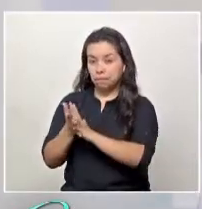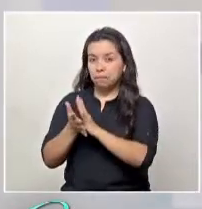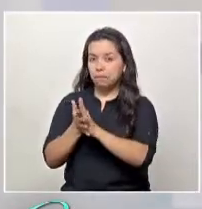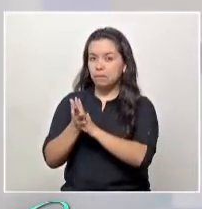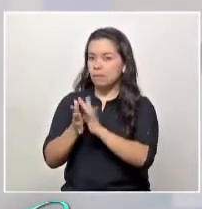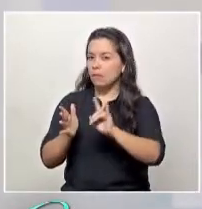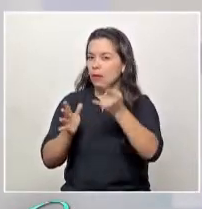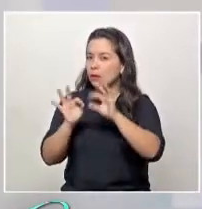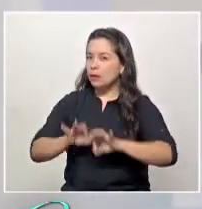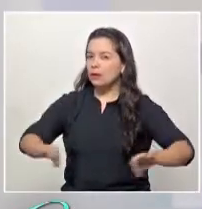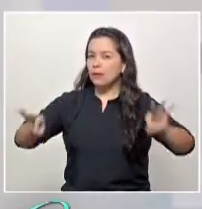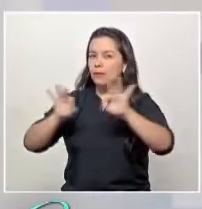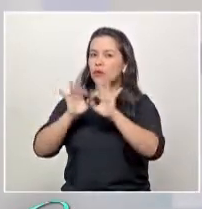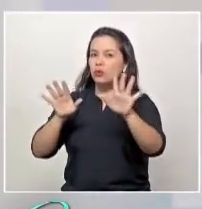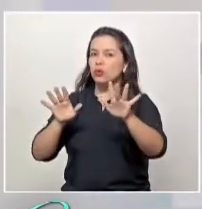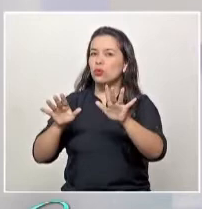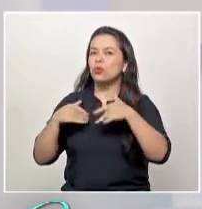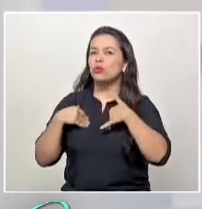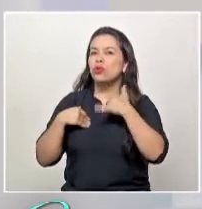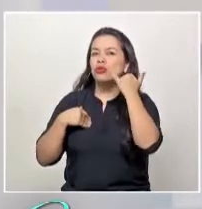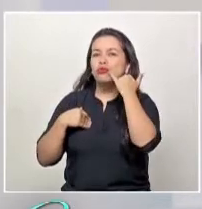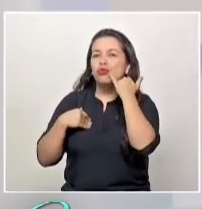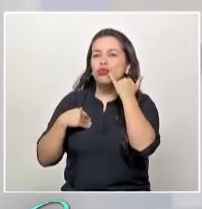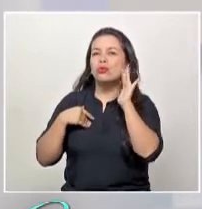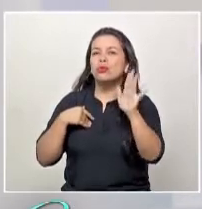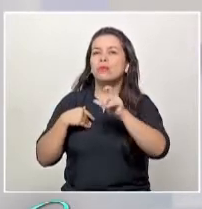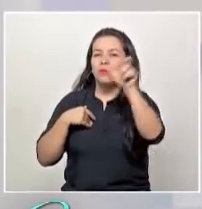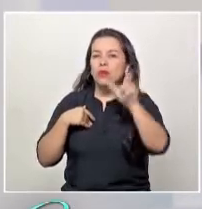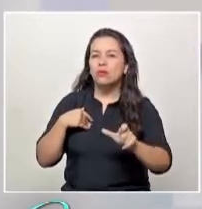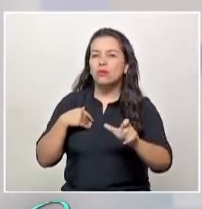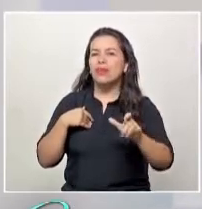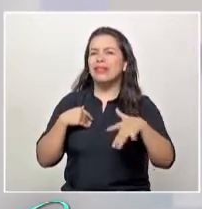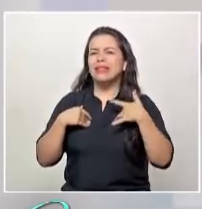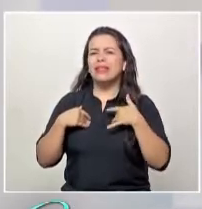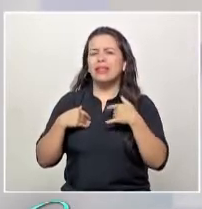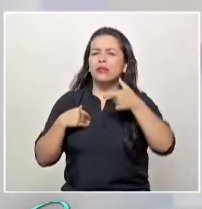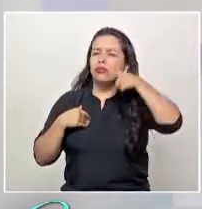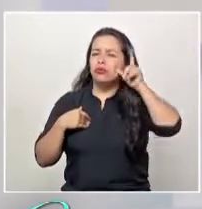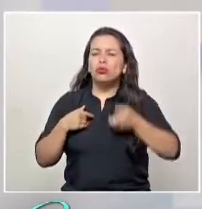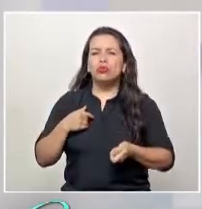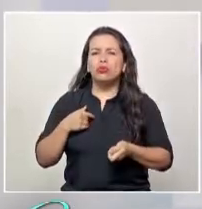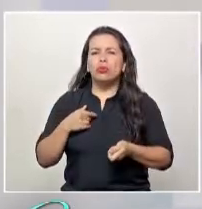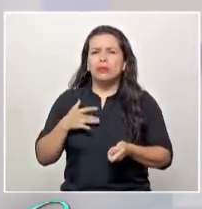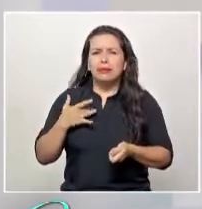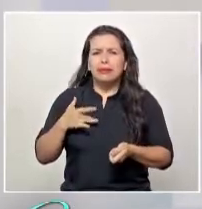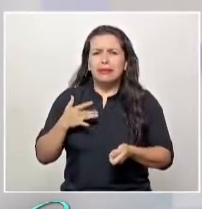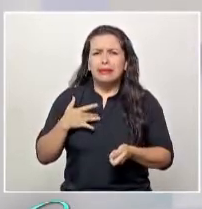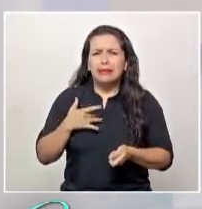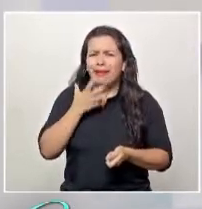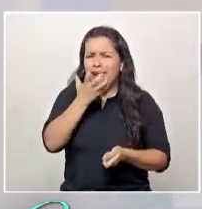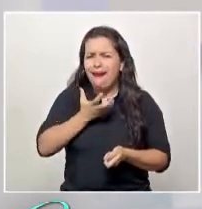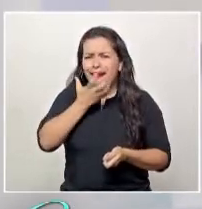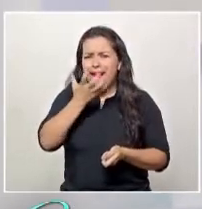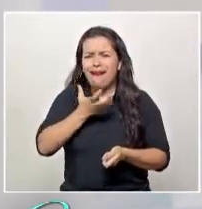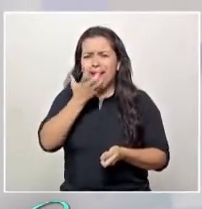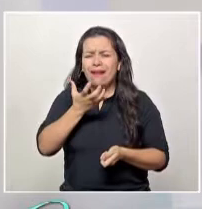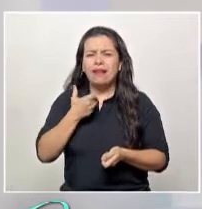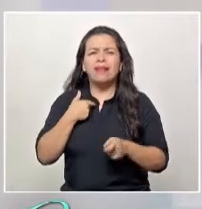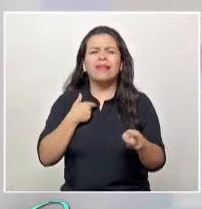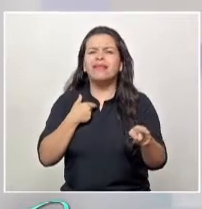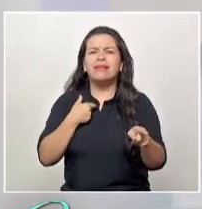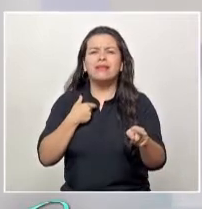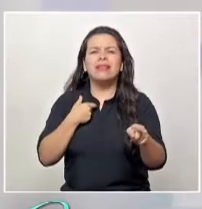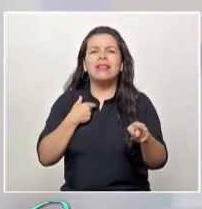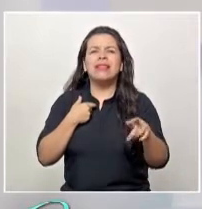a la sintomatología urinaria cuando el paciente dice, me arde para orinar. Entonces ese ardor hay